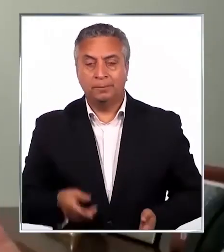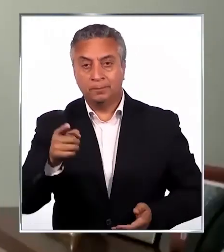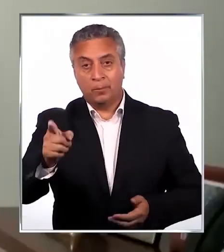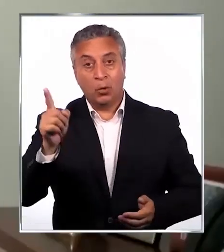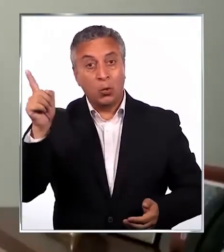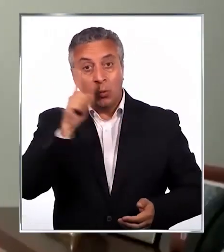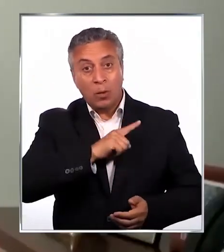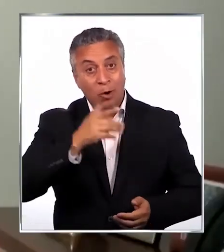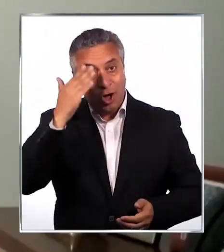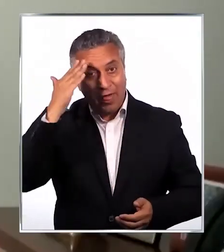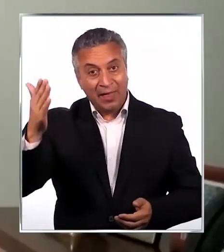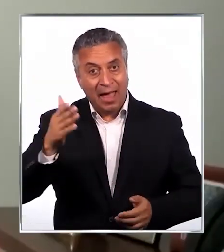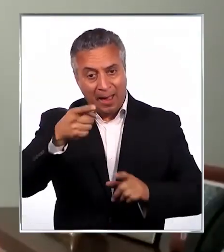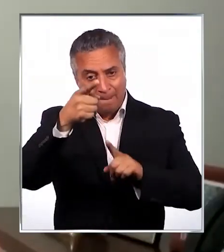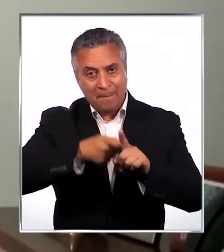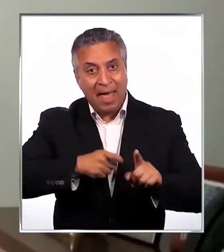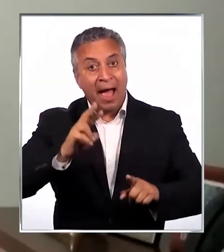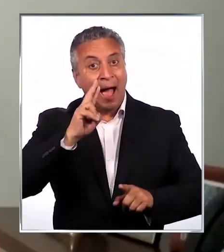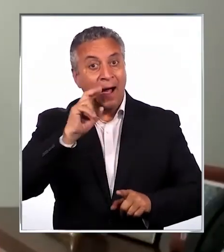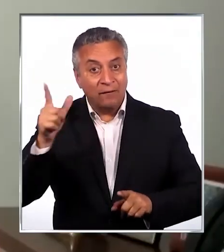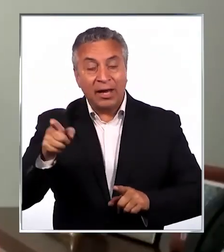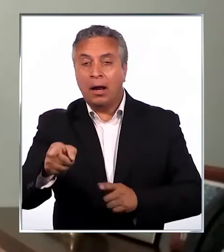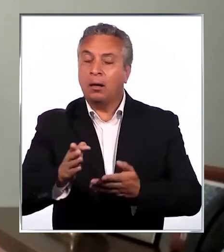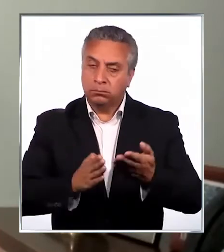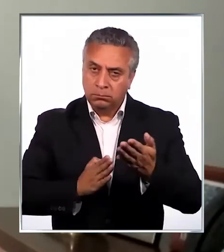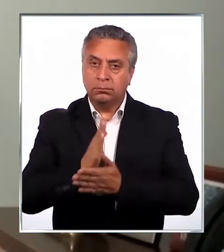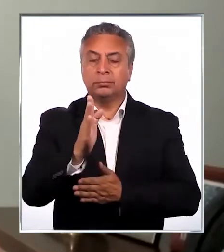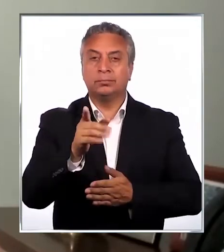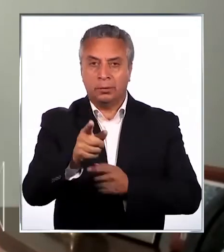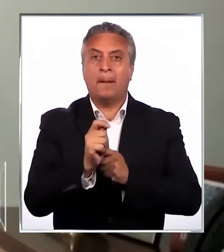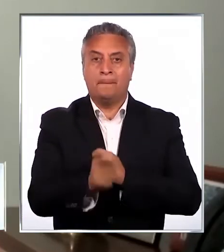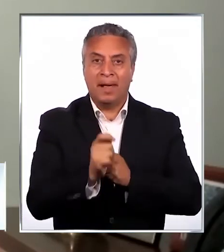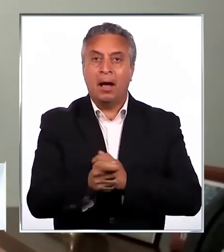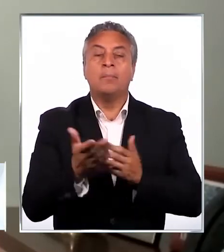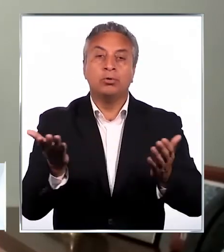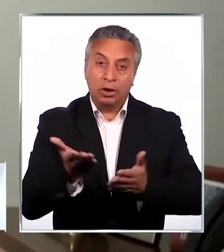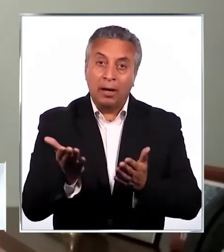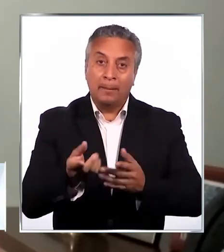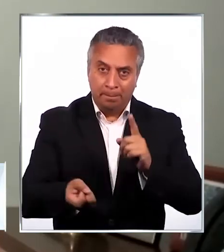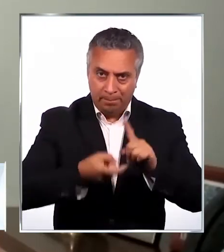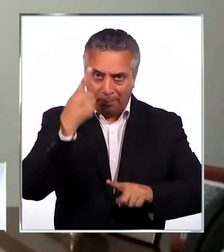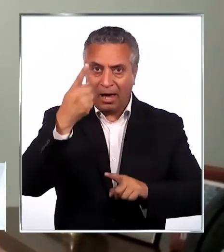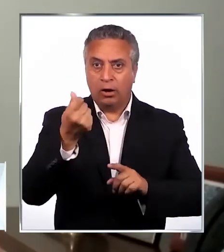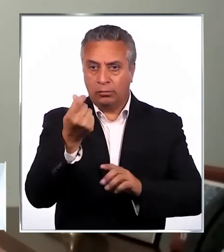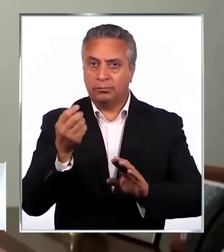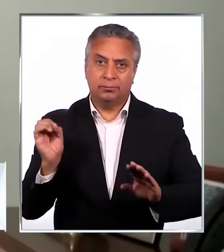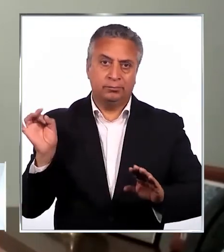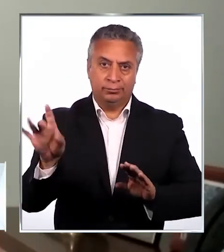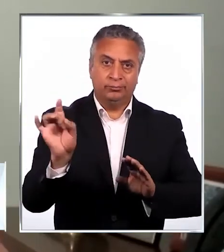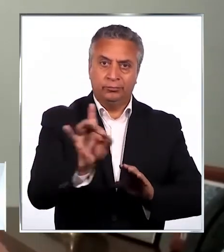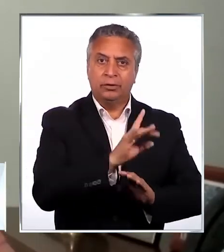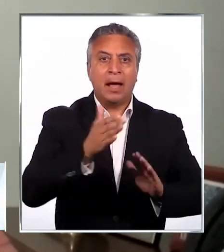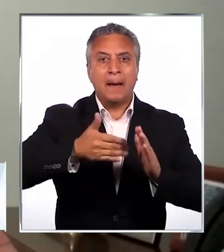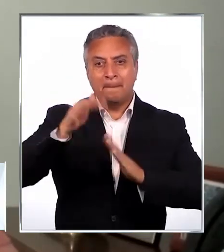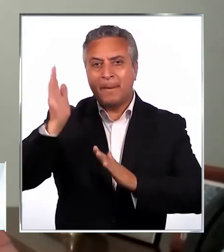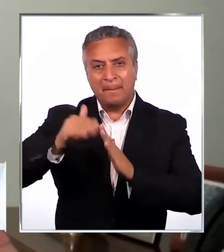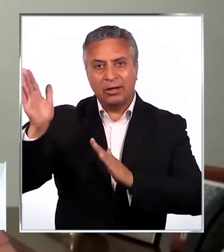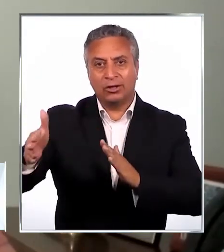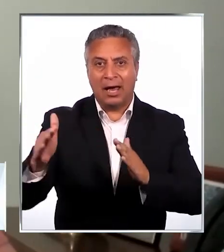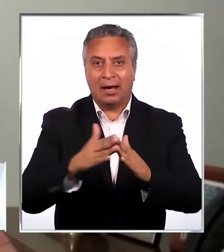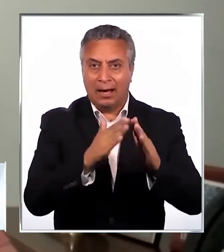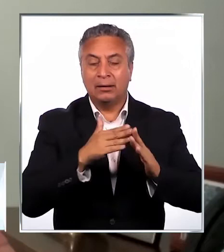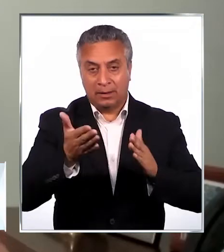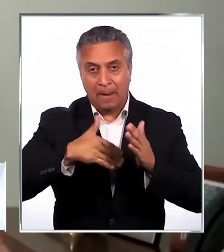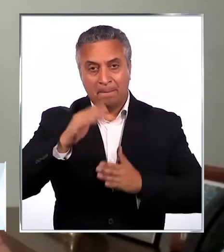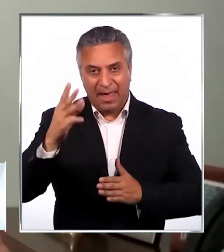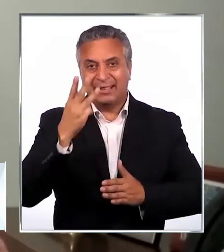Los últimos días del mes de abril vamos a estar iniciando el pago. ¿Y por qué digo iniciando? Porque primero hacemos la transferencia a la gran mayoría de los